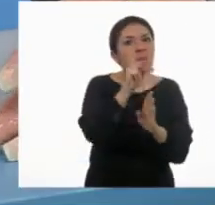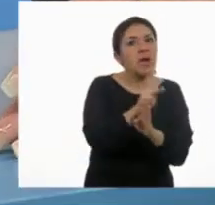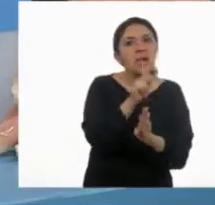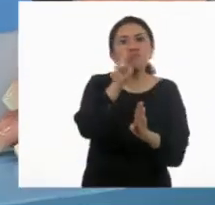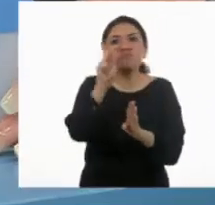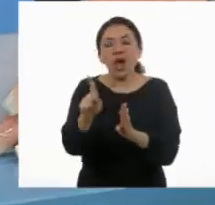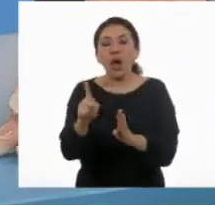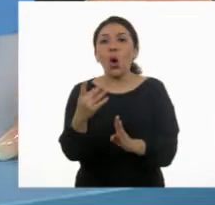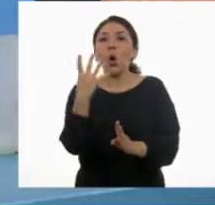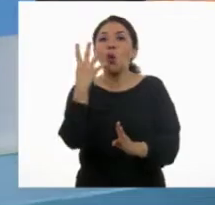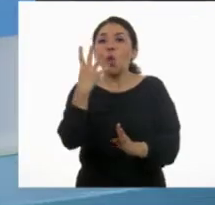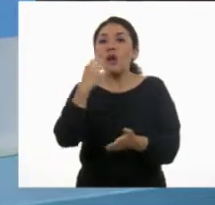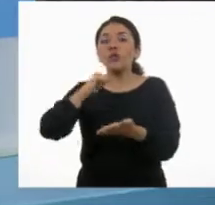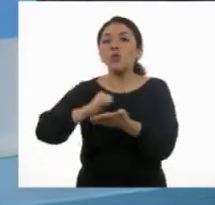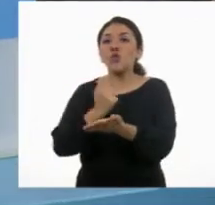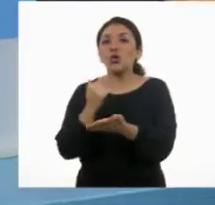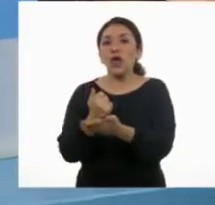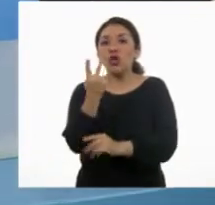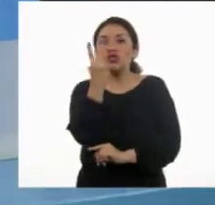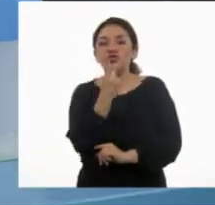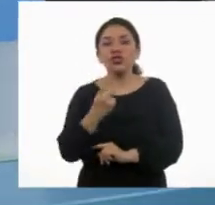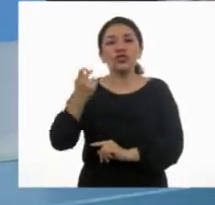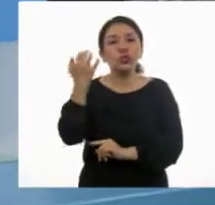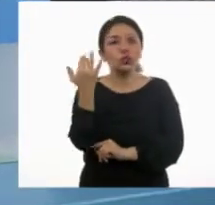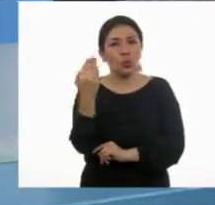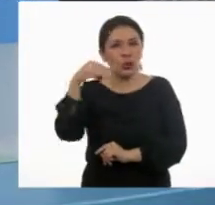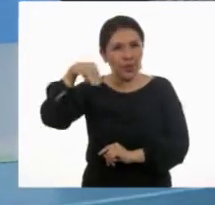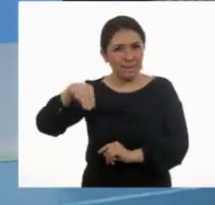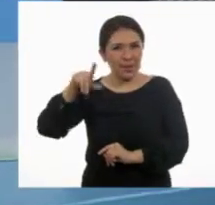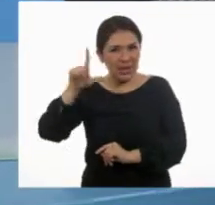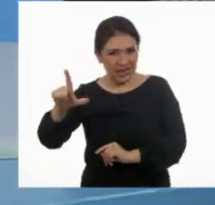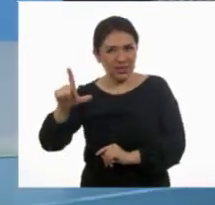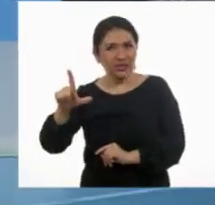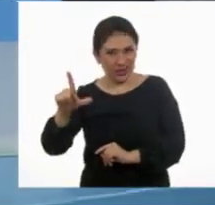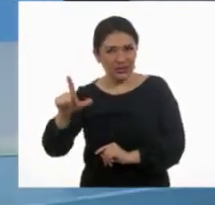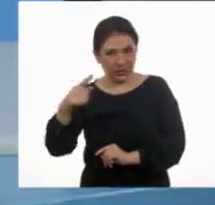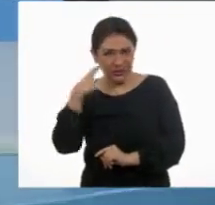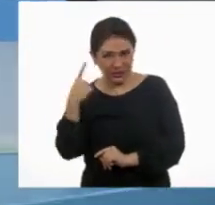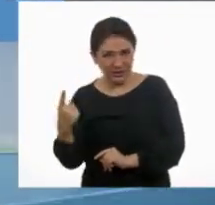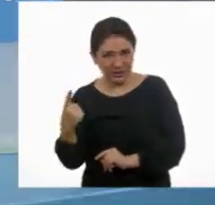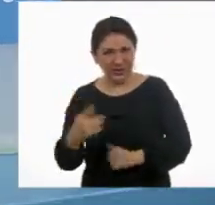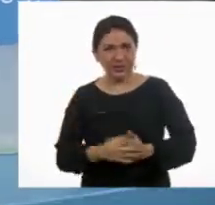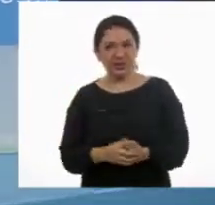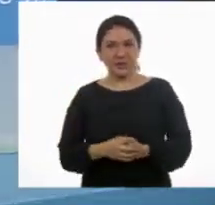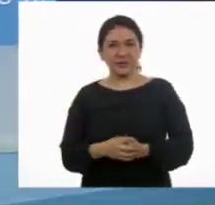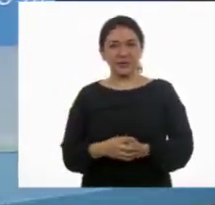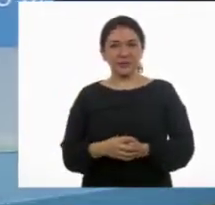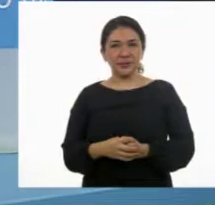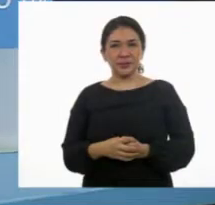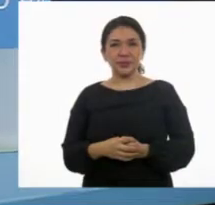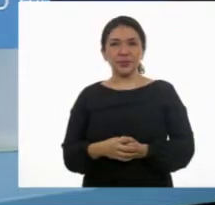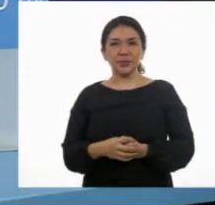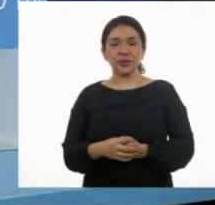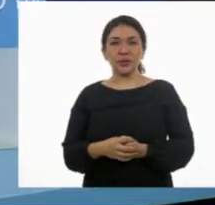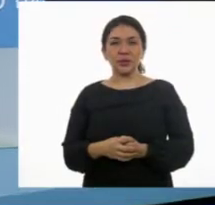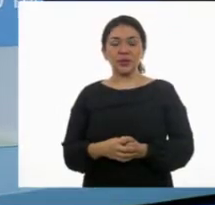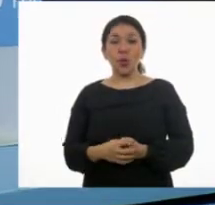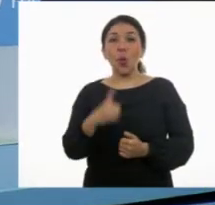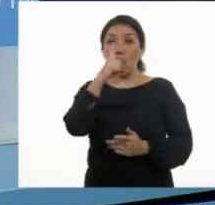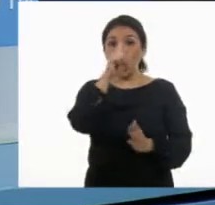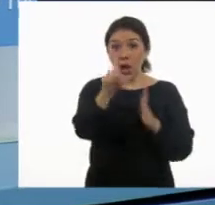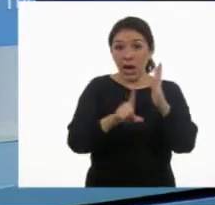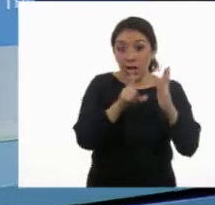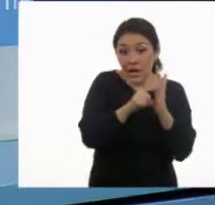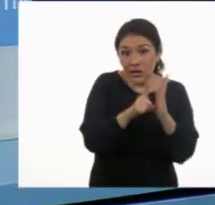a 4 botellitas de 250 mililitros. Aquí lo tenemos. Un